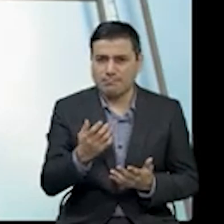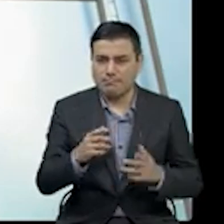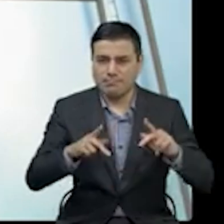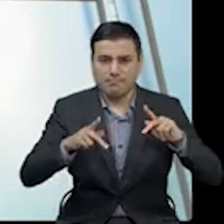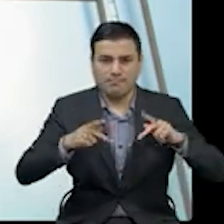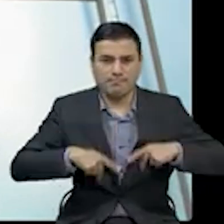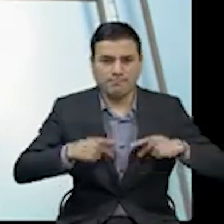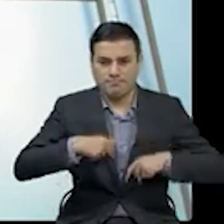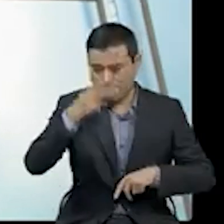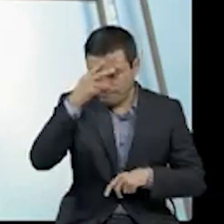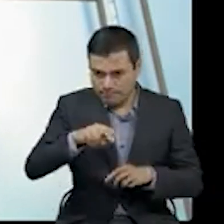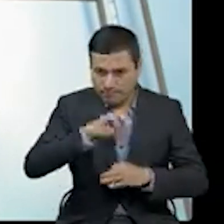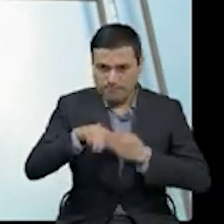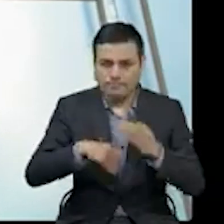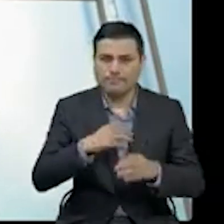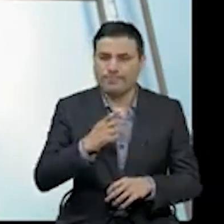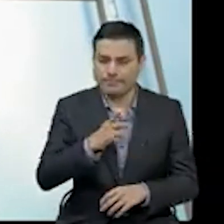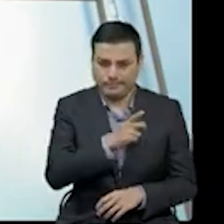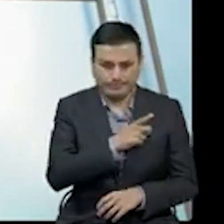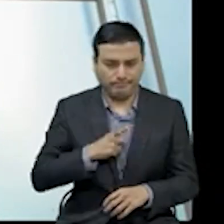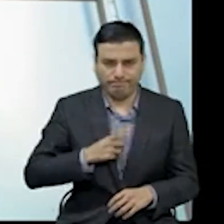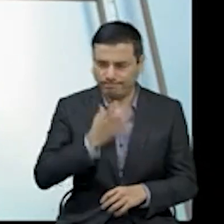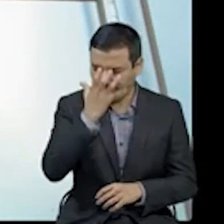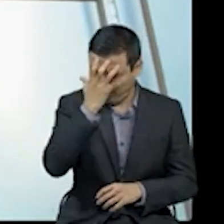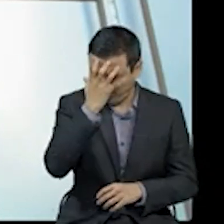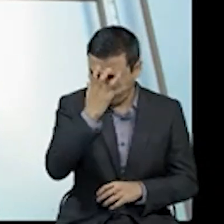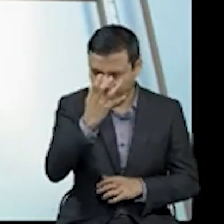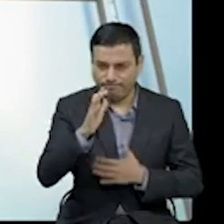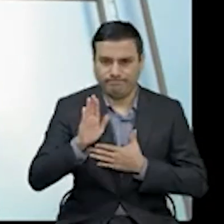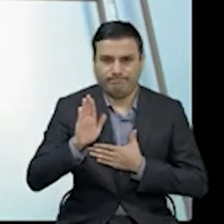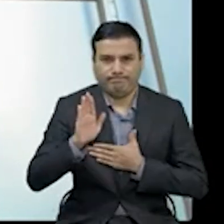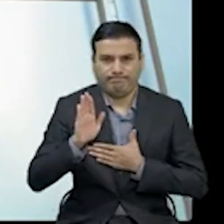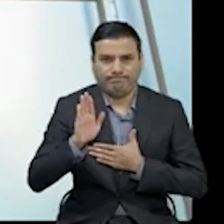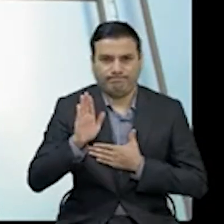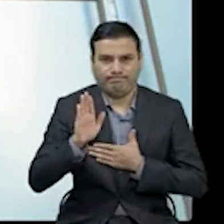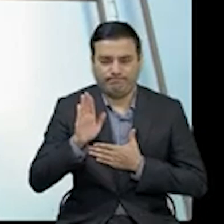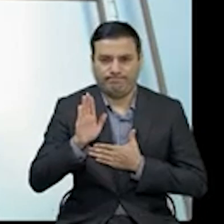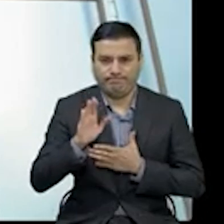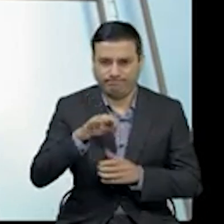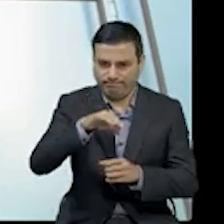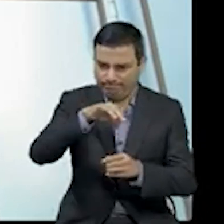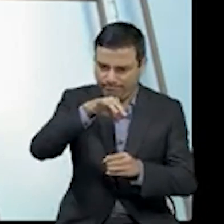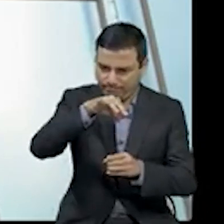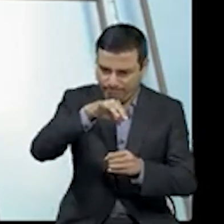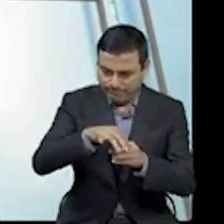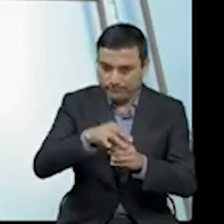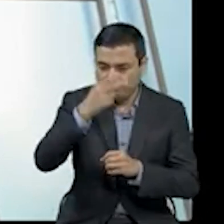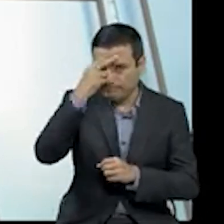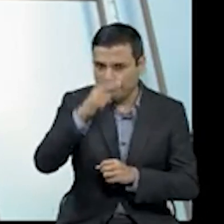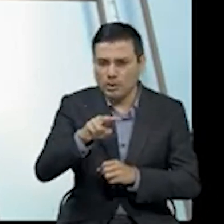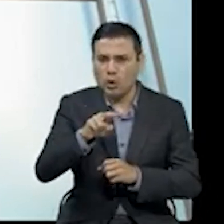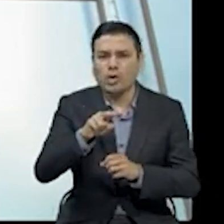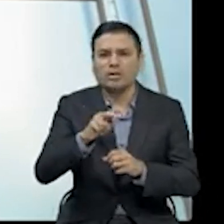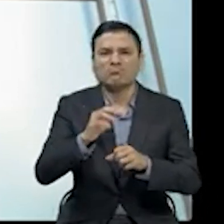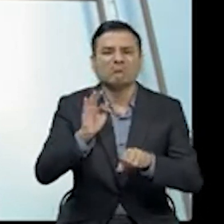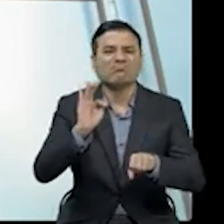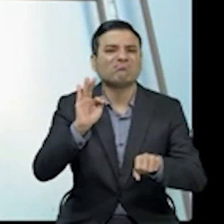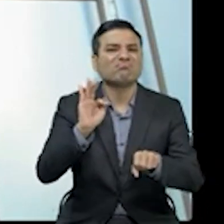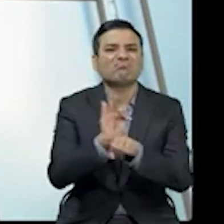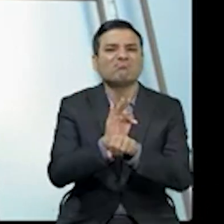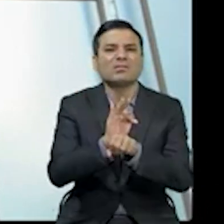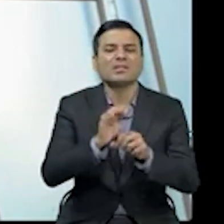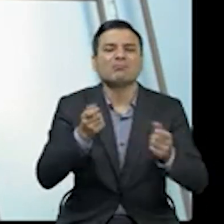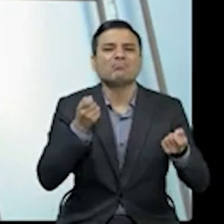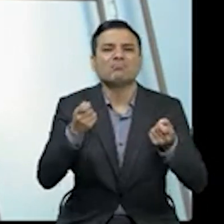mexicanas y mexicanos tenemos para hacer posible que en México siga mandando el pueblo de México, y que con